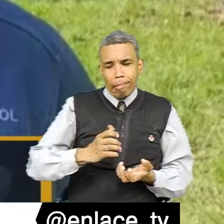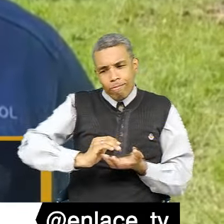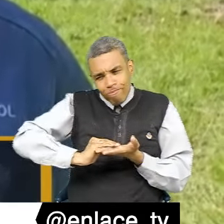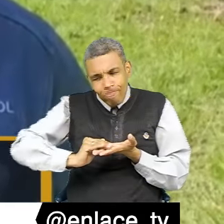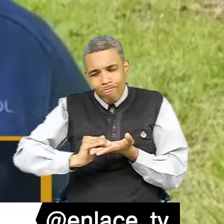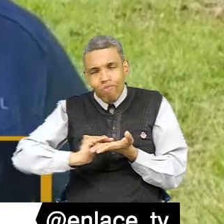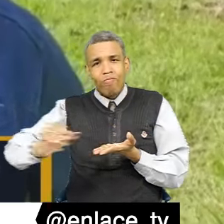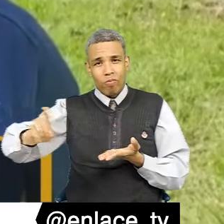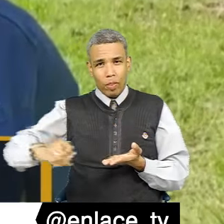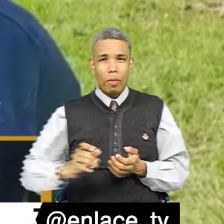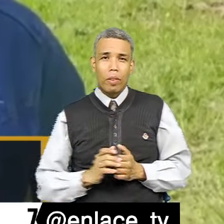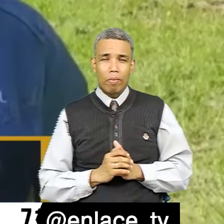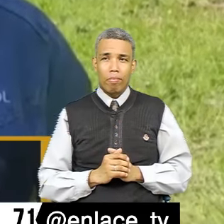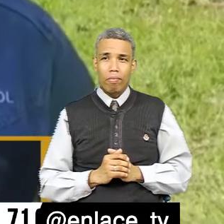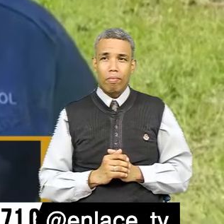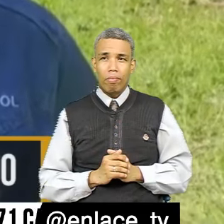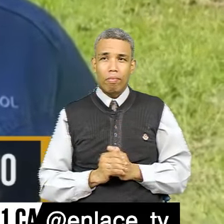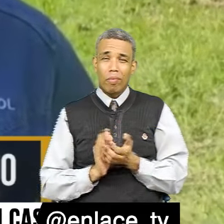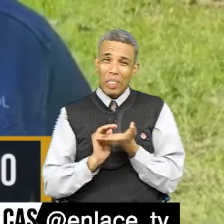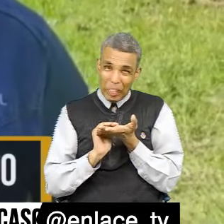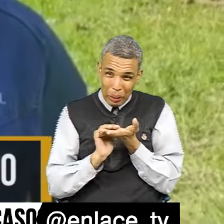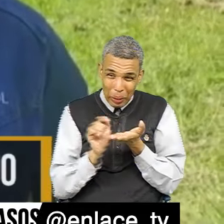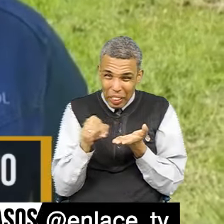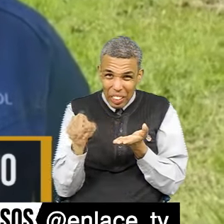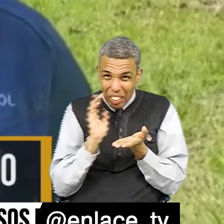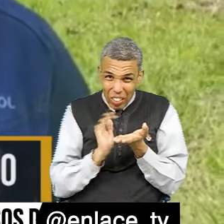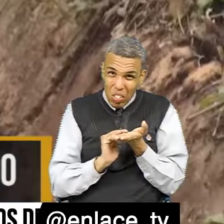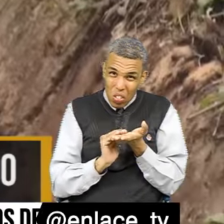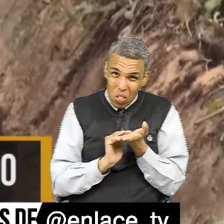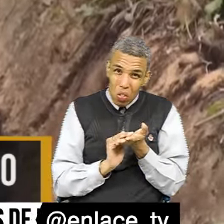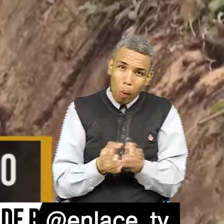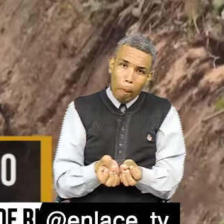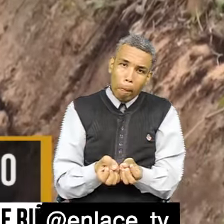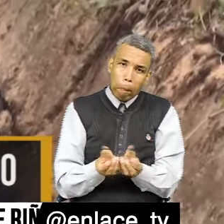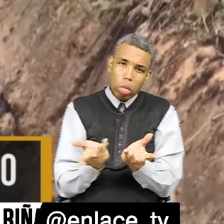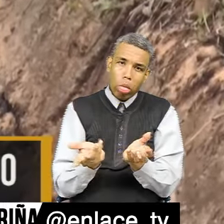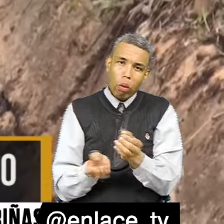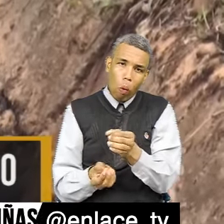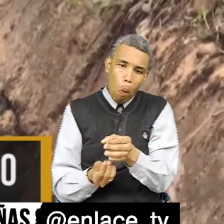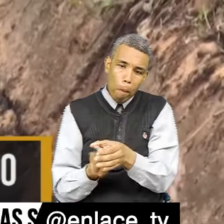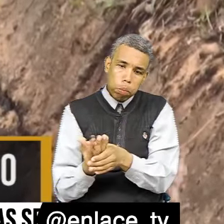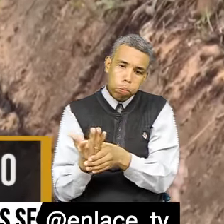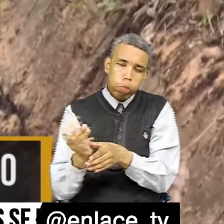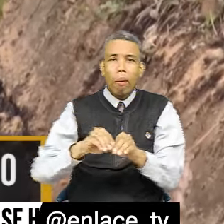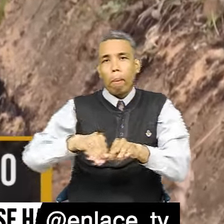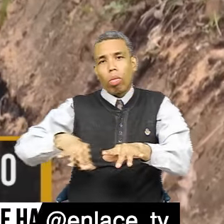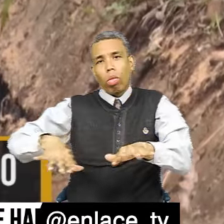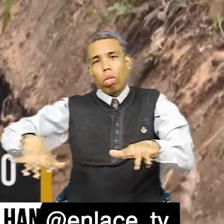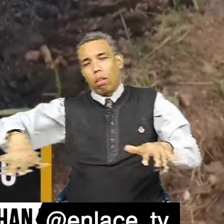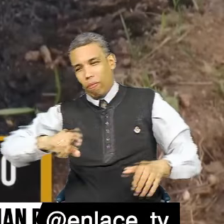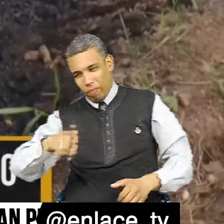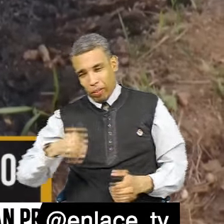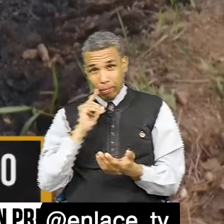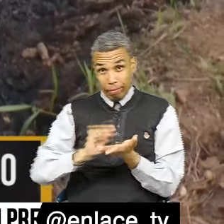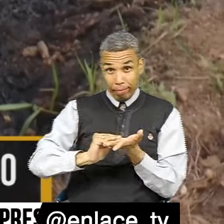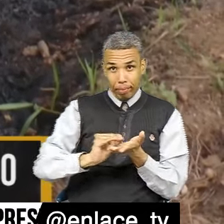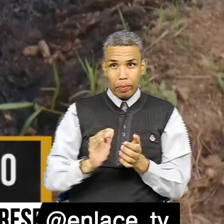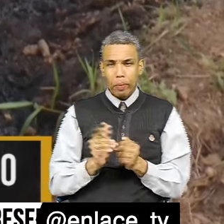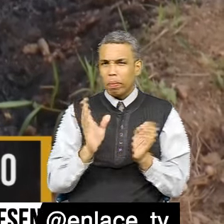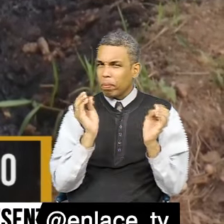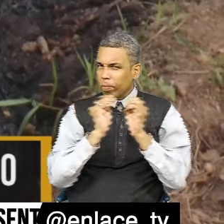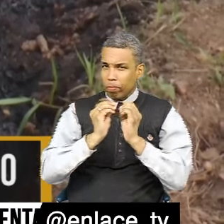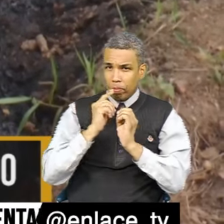en la parte superior del yacimiento es lo que permite los afloramientos. Hubo por parte de esta compañía las explicaciones sobre los inconvenientes que tuvo